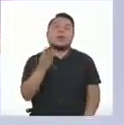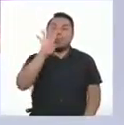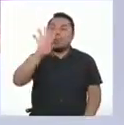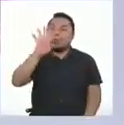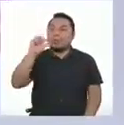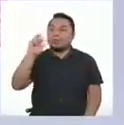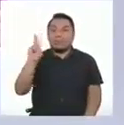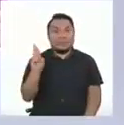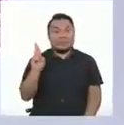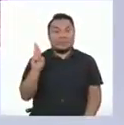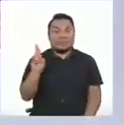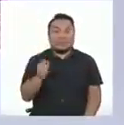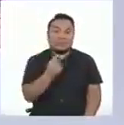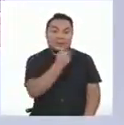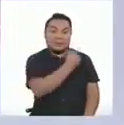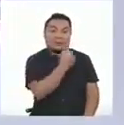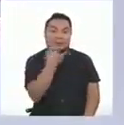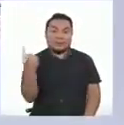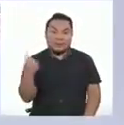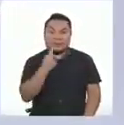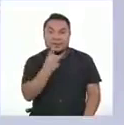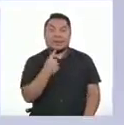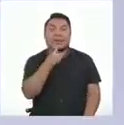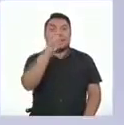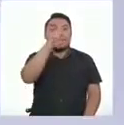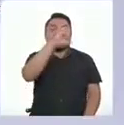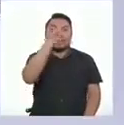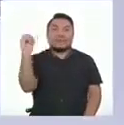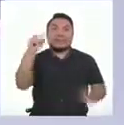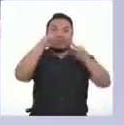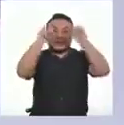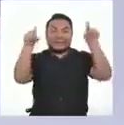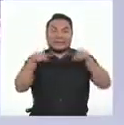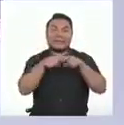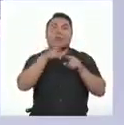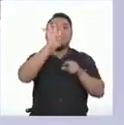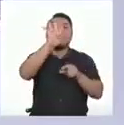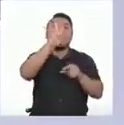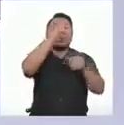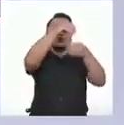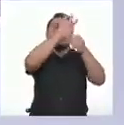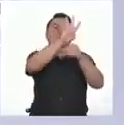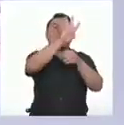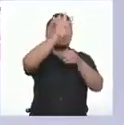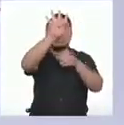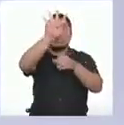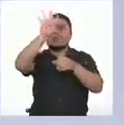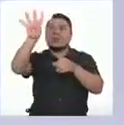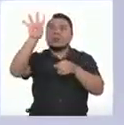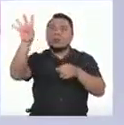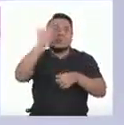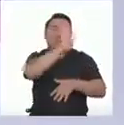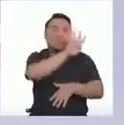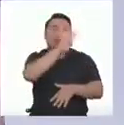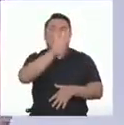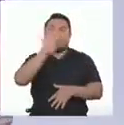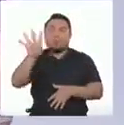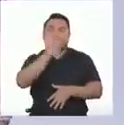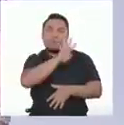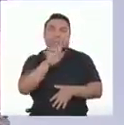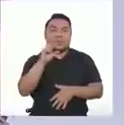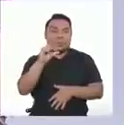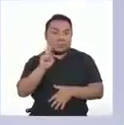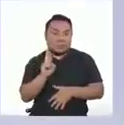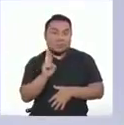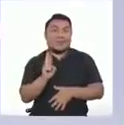4 gramos. Cada uno de los 100 cuadraditos vale 4 gramos, es decir, que el 1% de toda nuestra quinoa